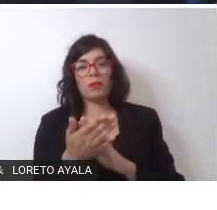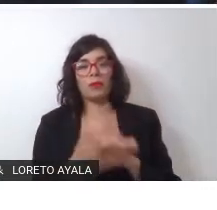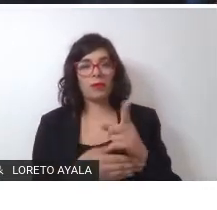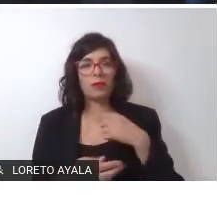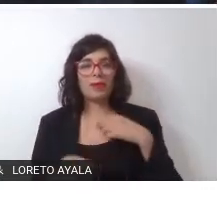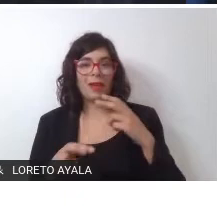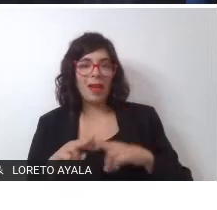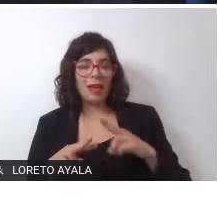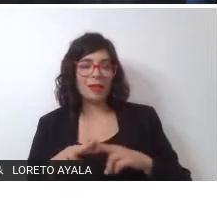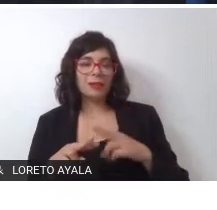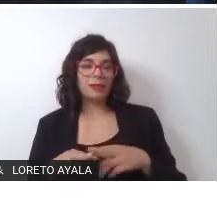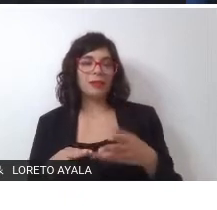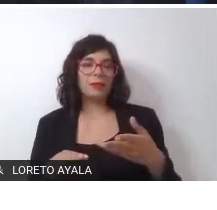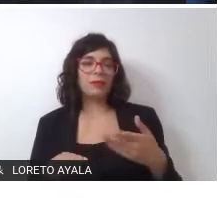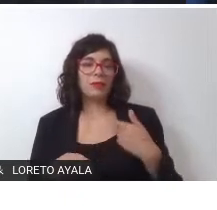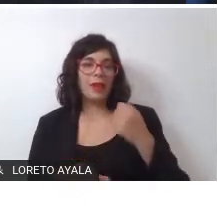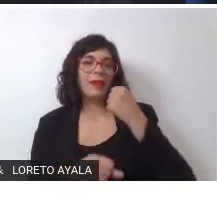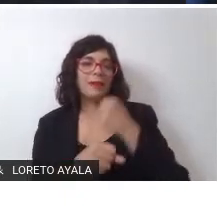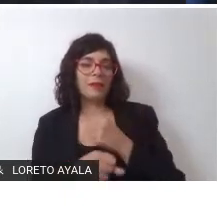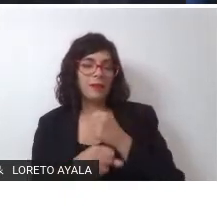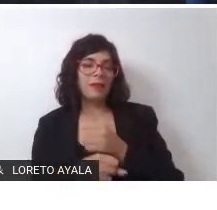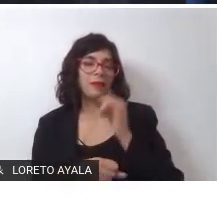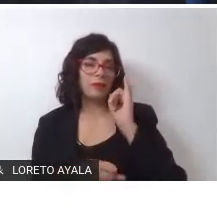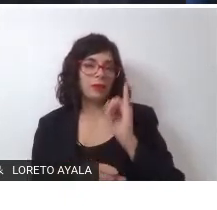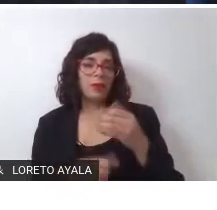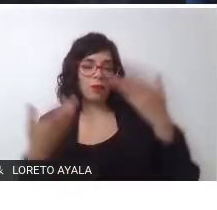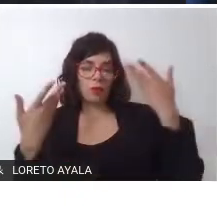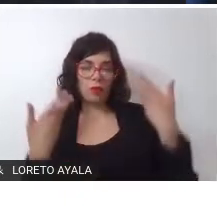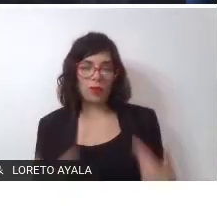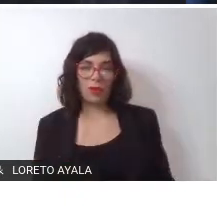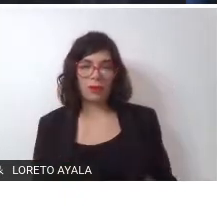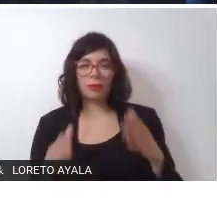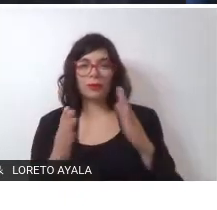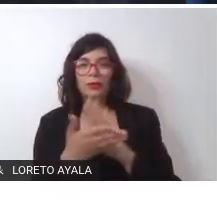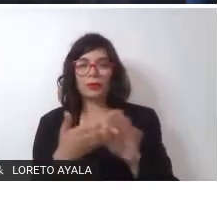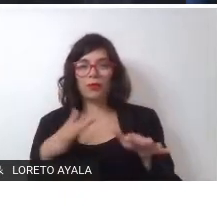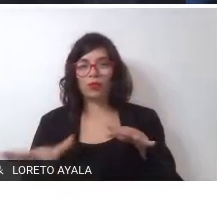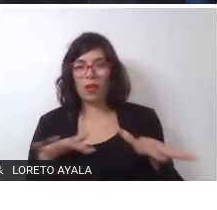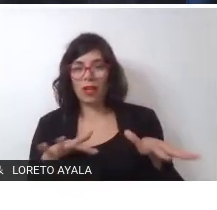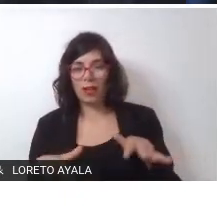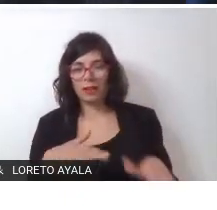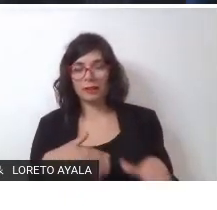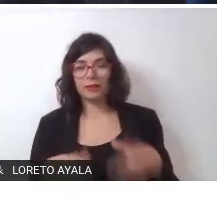vamos a trabajar el cuerpo, que vamos a movernos,